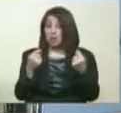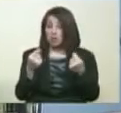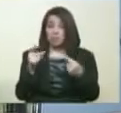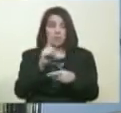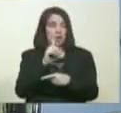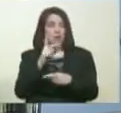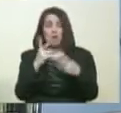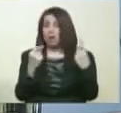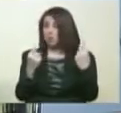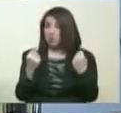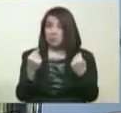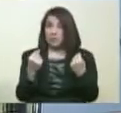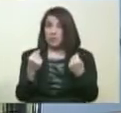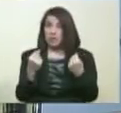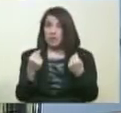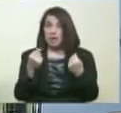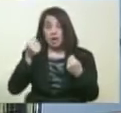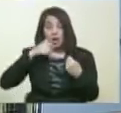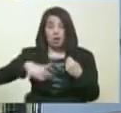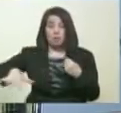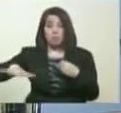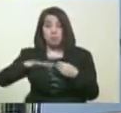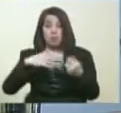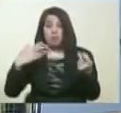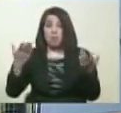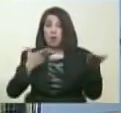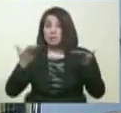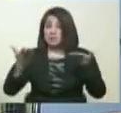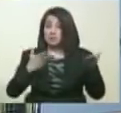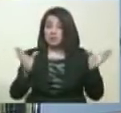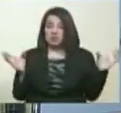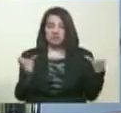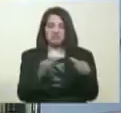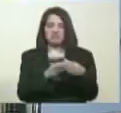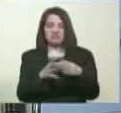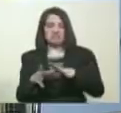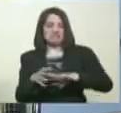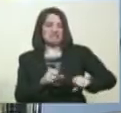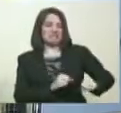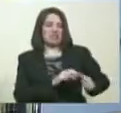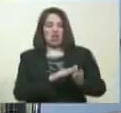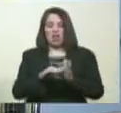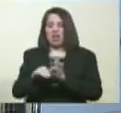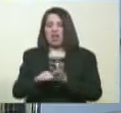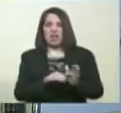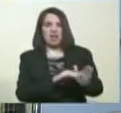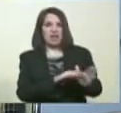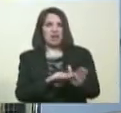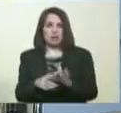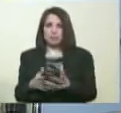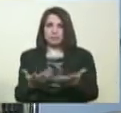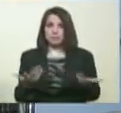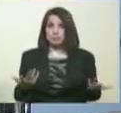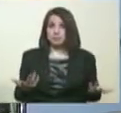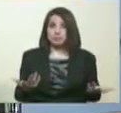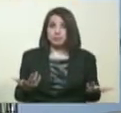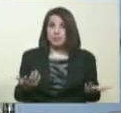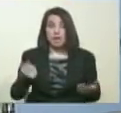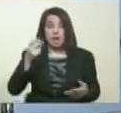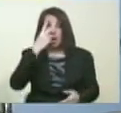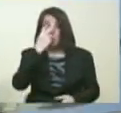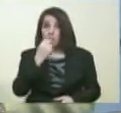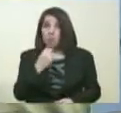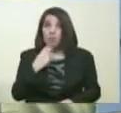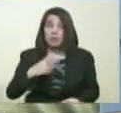economía. Es el pueblo al servicio de los pequeños grupos especuladores que se dedican a robar a los pobres y